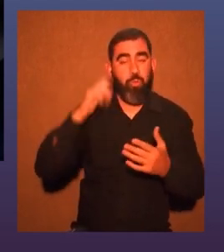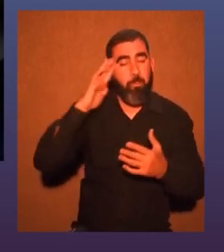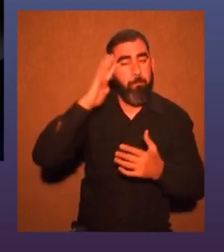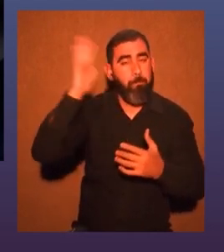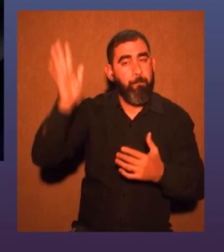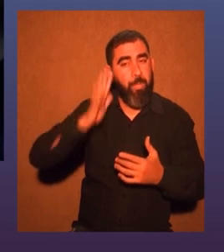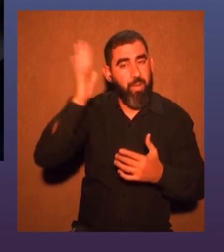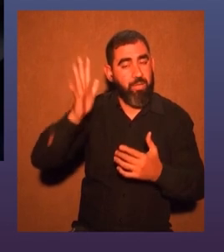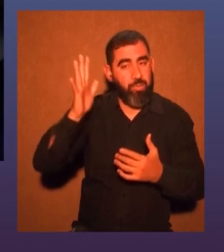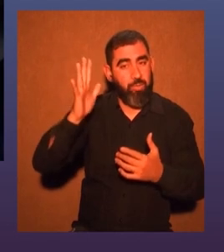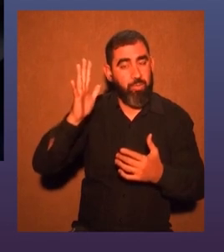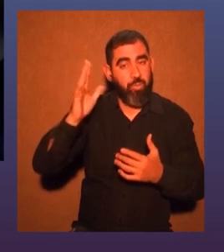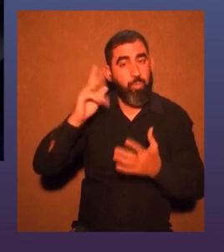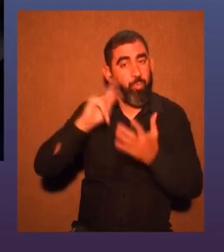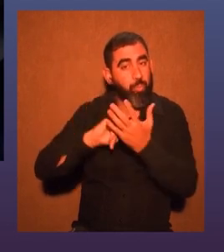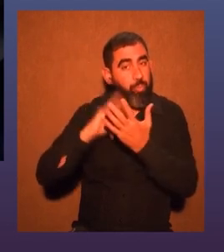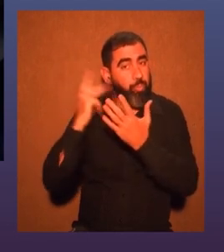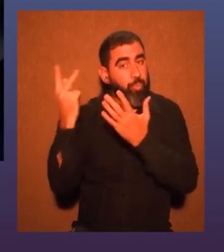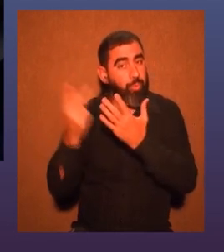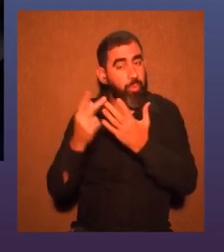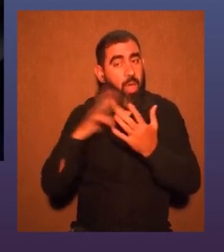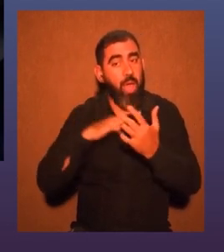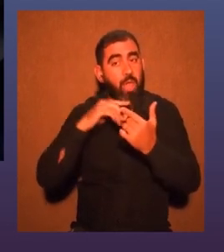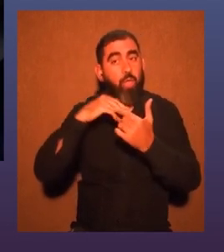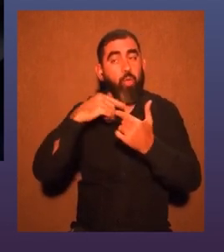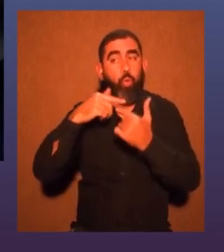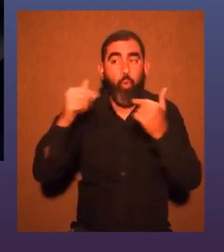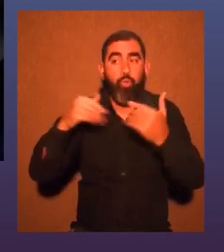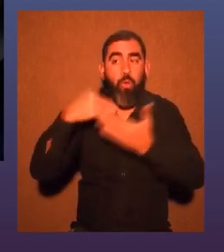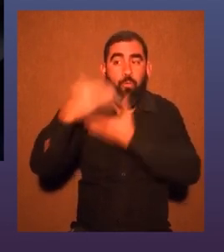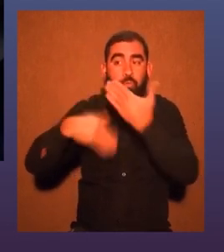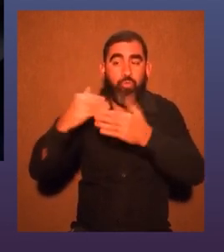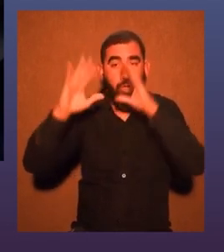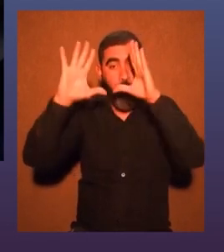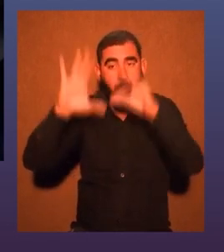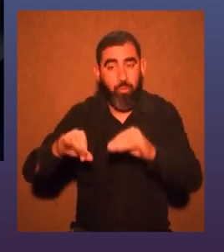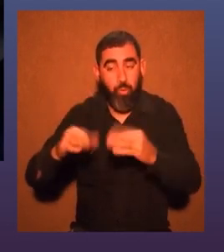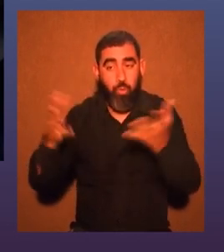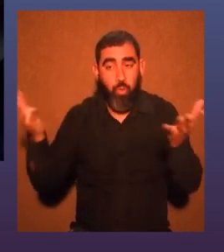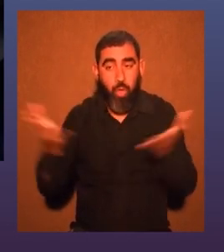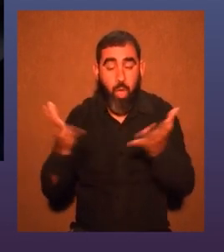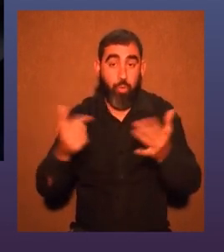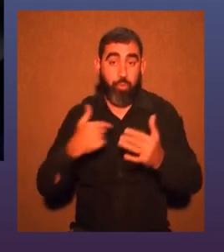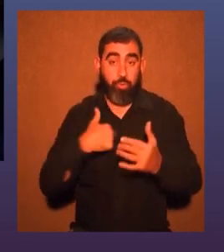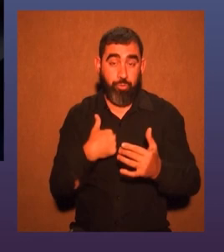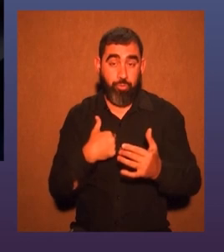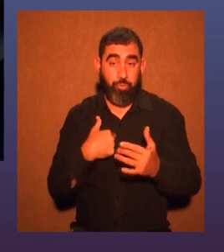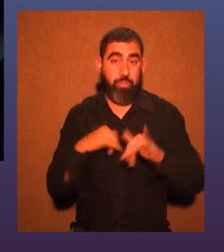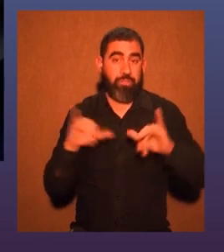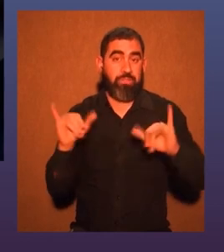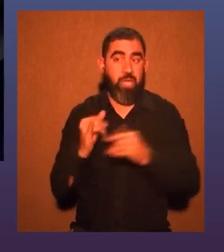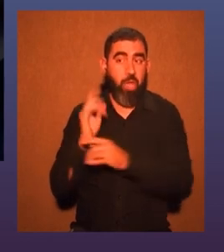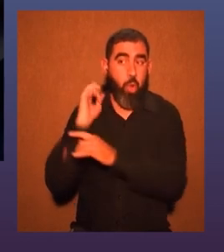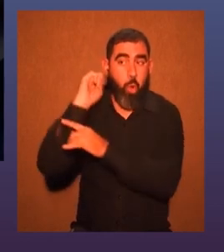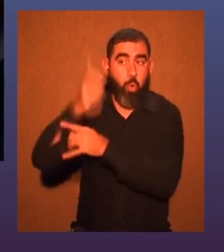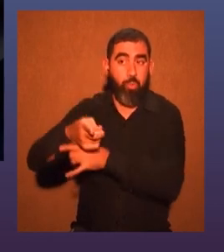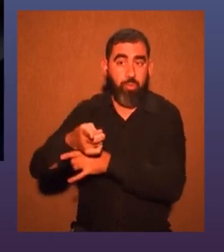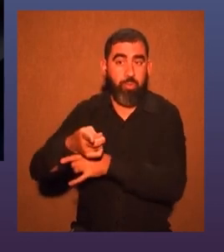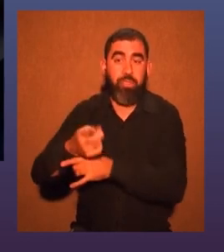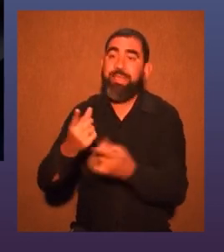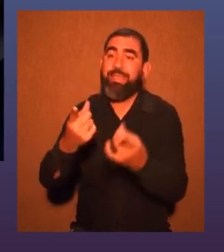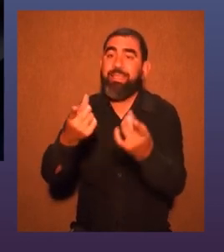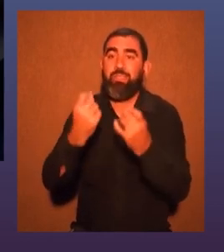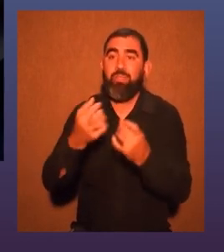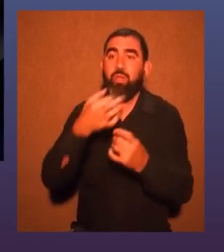proyecto, hay cosas que van a funcionar para todos, ¿no? Y hay otras como, bueno, ahora estoy, yo por ejemplo, ahora, bueno, ya la obligué a decirme, bueno, necesito